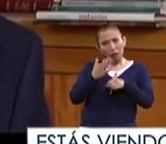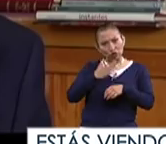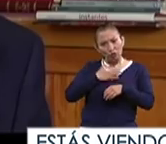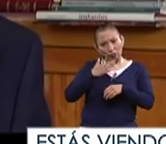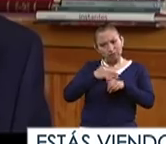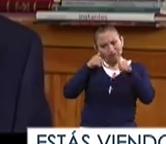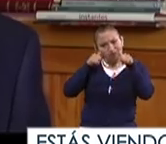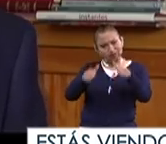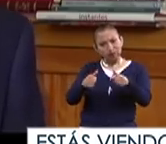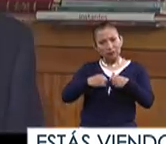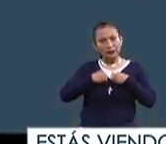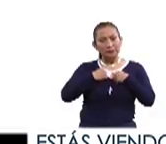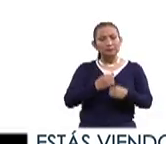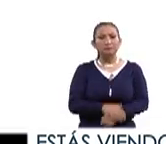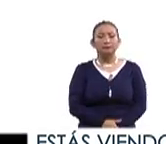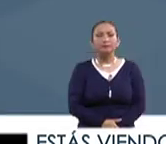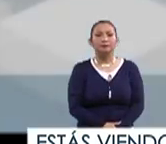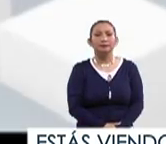mi razón de ser en mi vida.